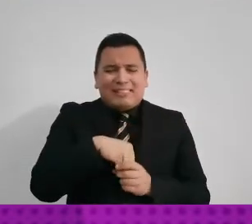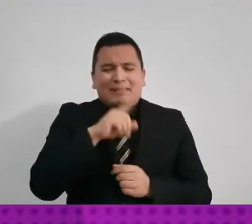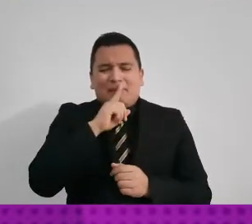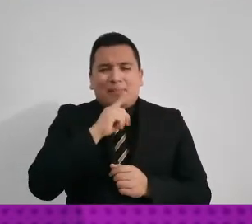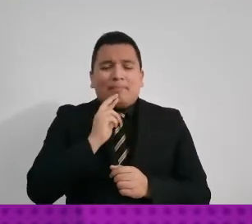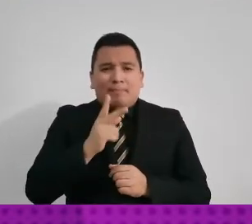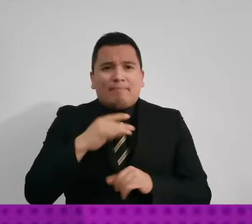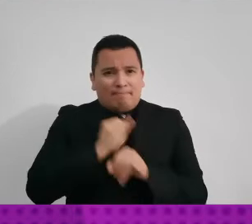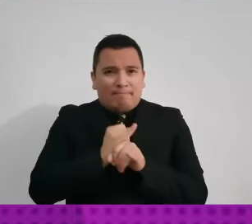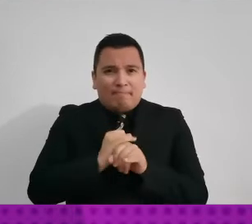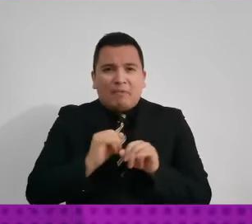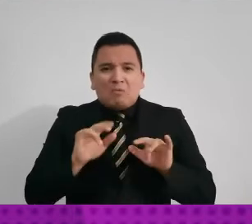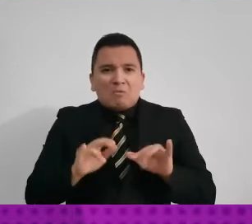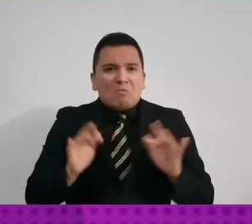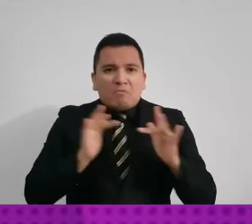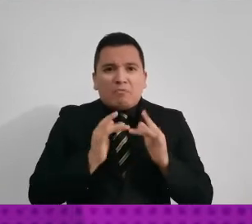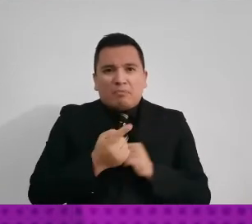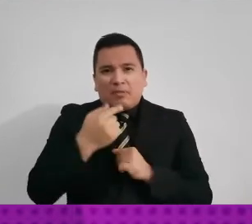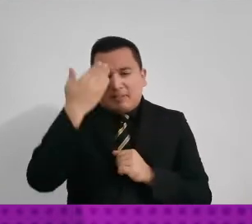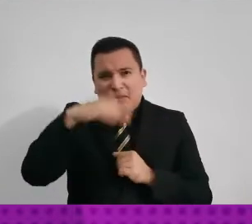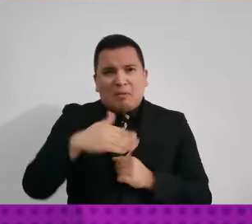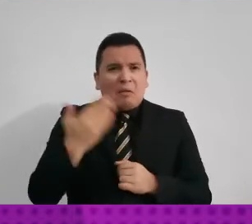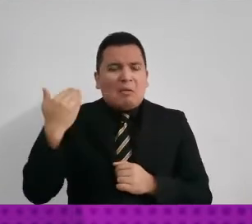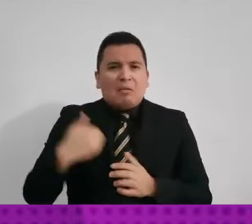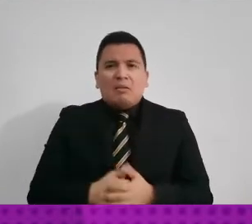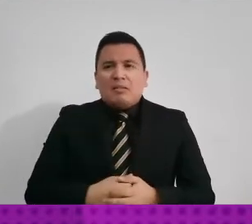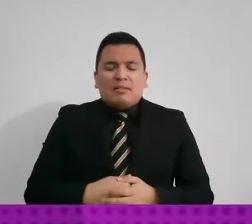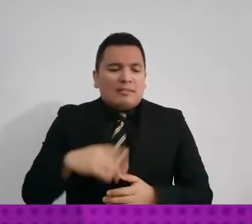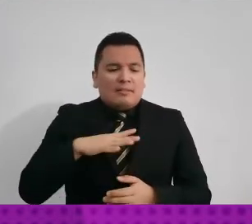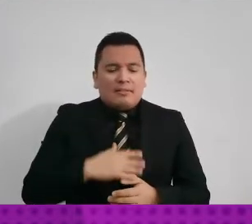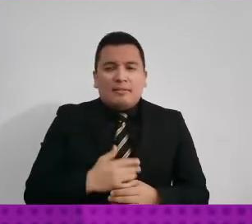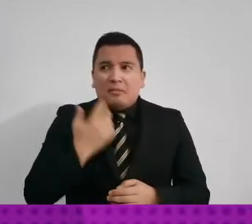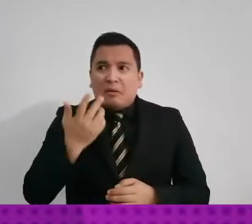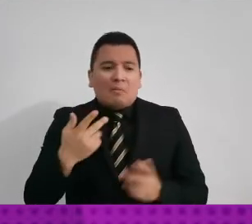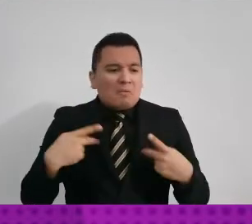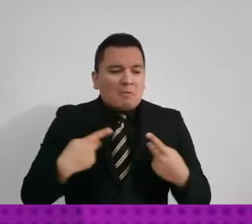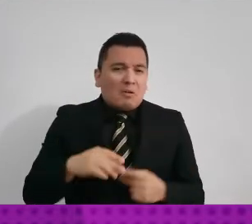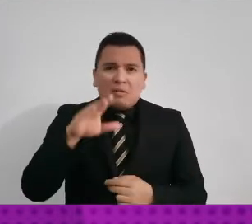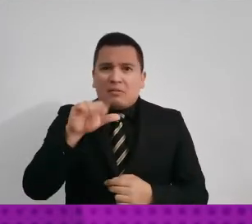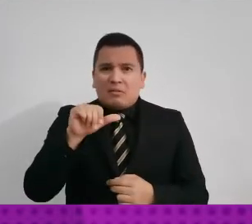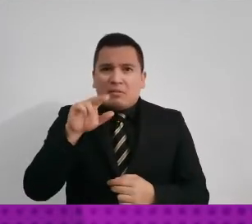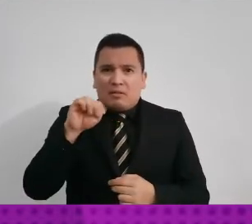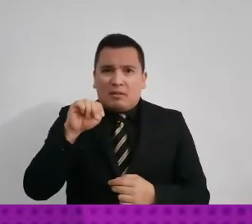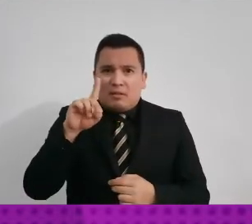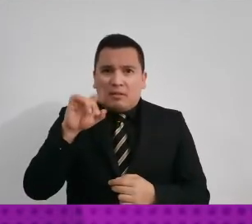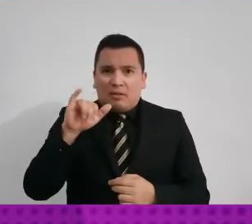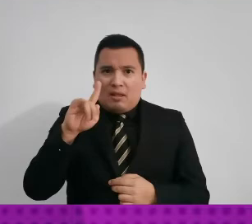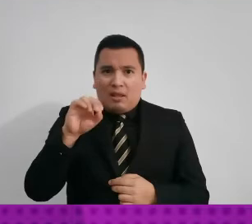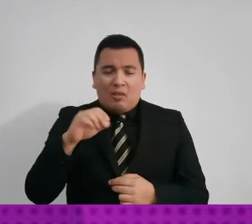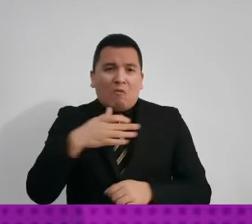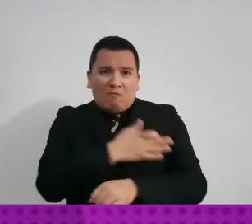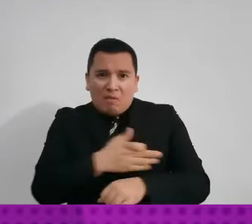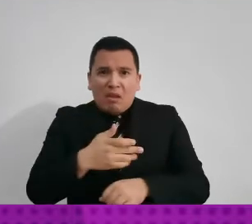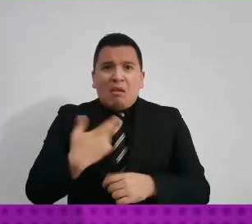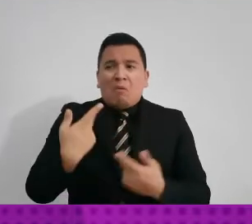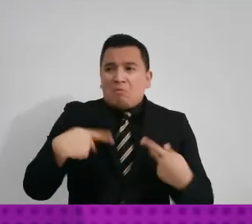personas. Sabemos que en el registro de candidaturas era tradicional pues que acudieran las y los candidatos, que llevaran a su